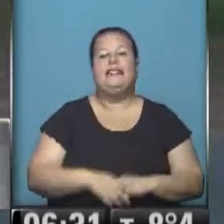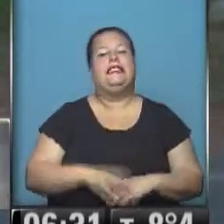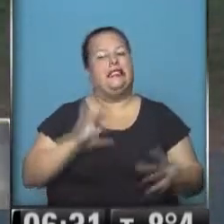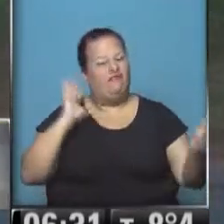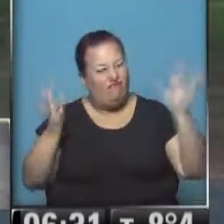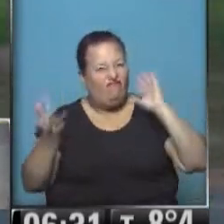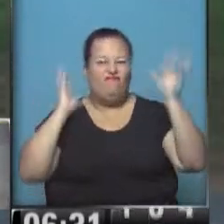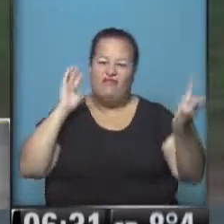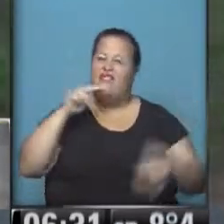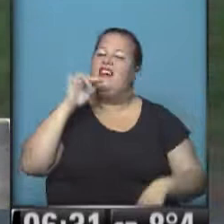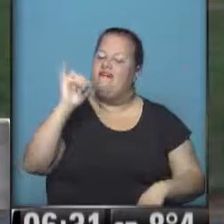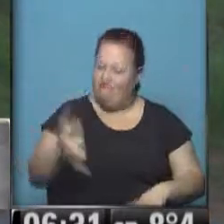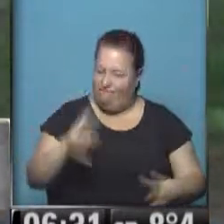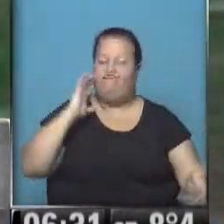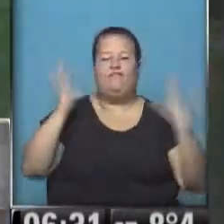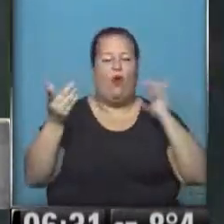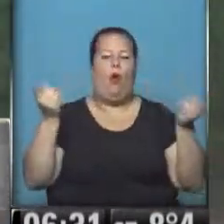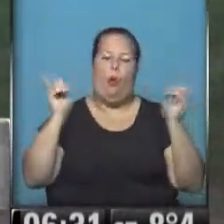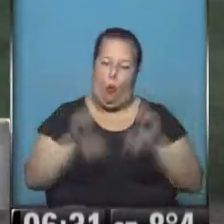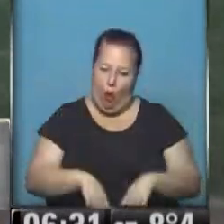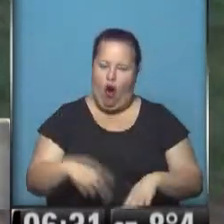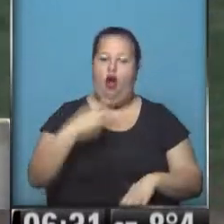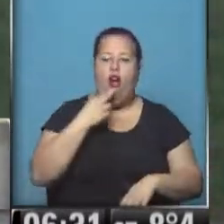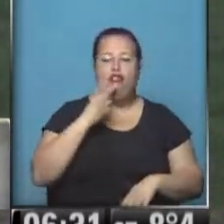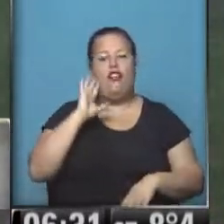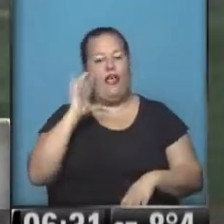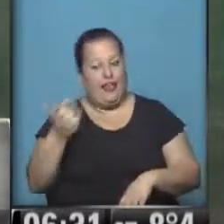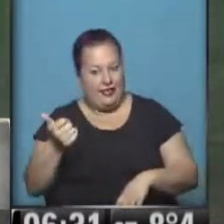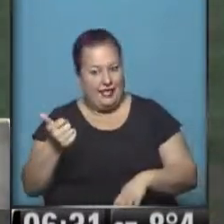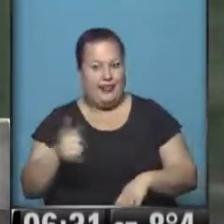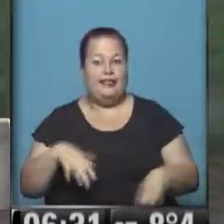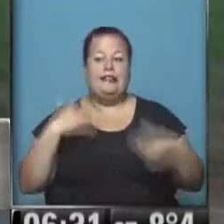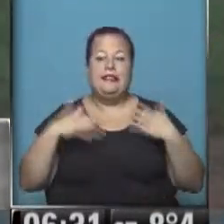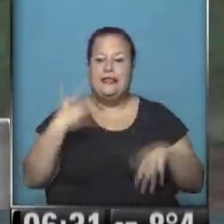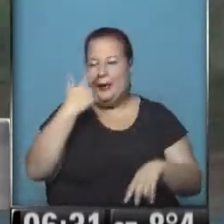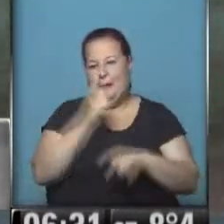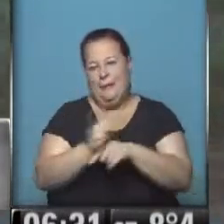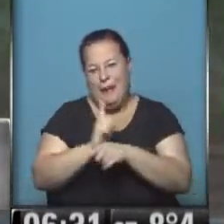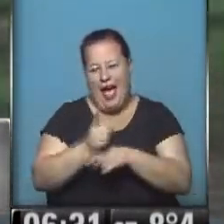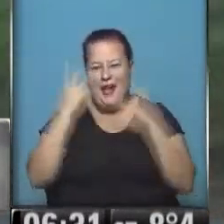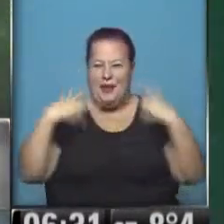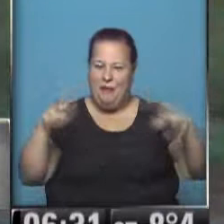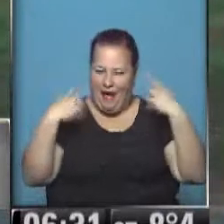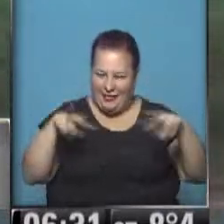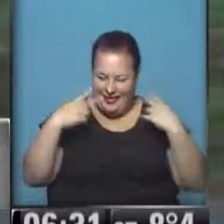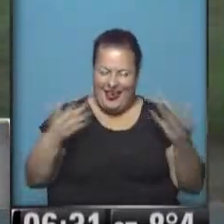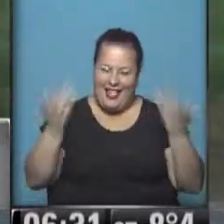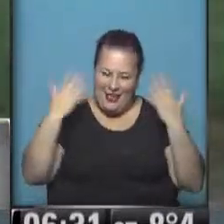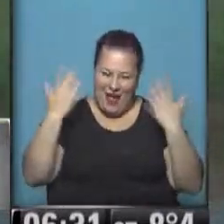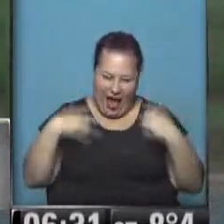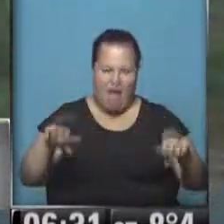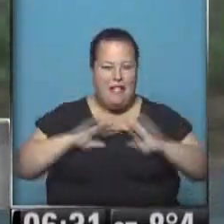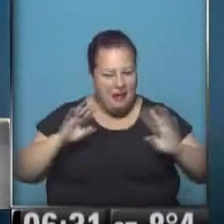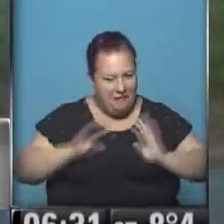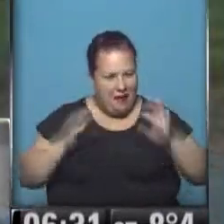inestables y inestable otra vez 11 16 y el perro 1 paseando vamos con la actividad